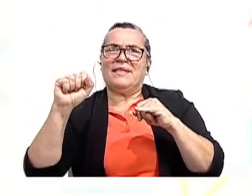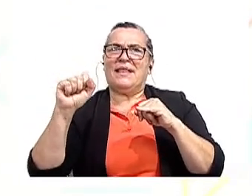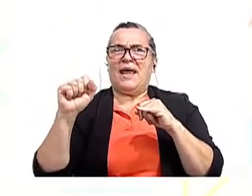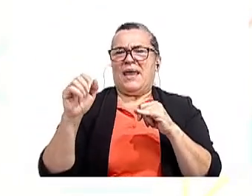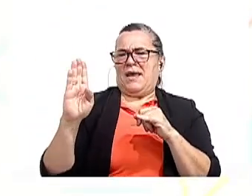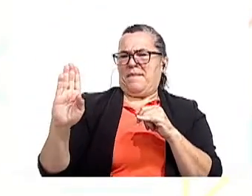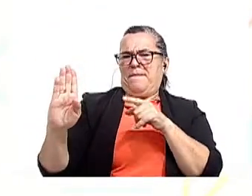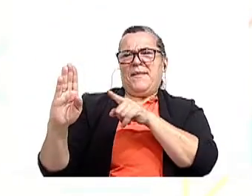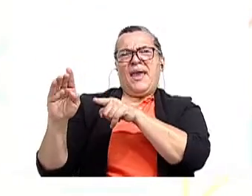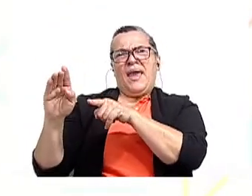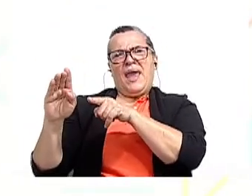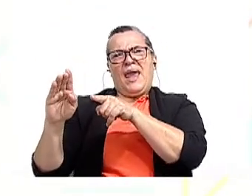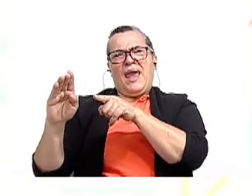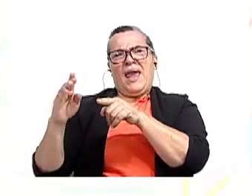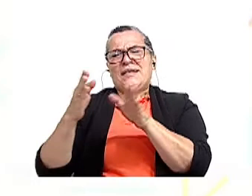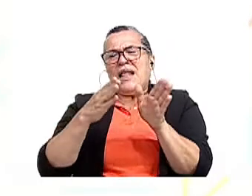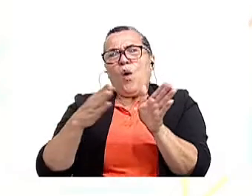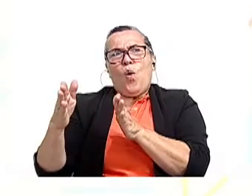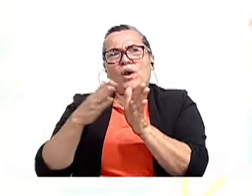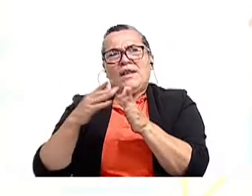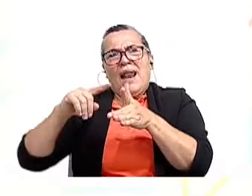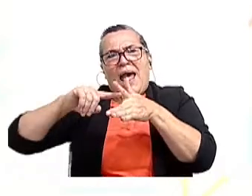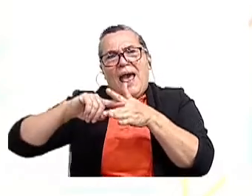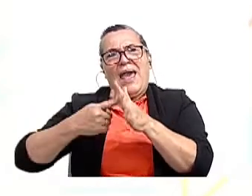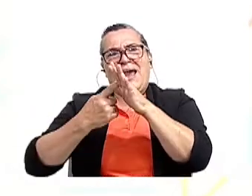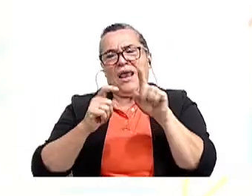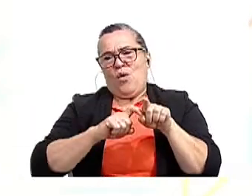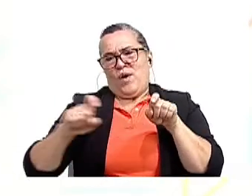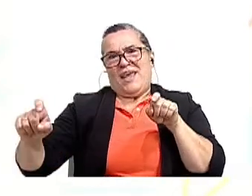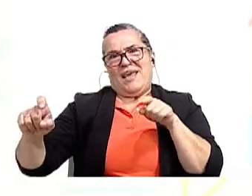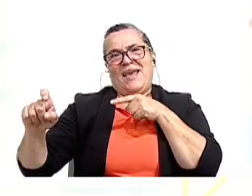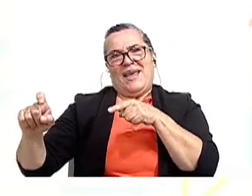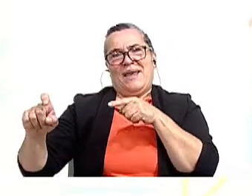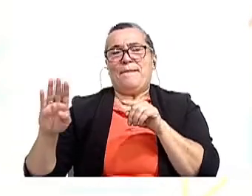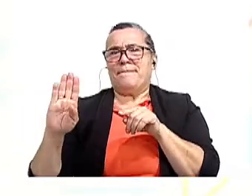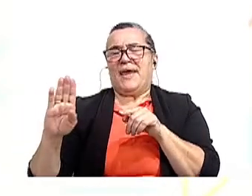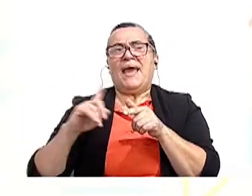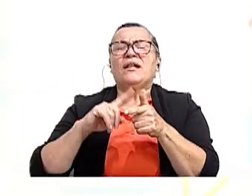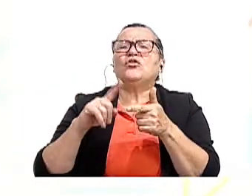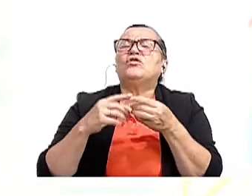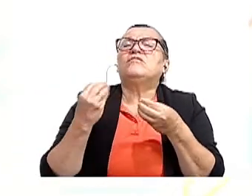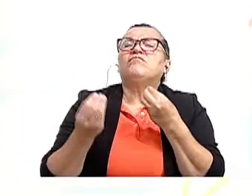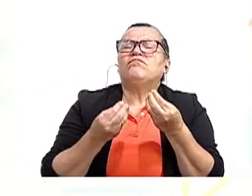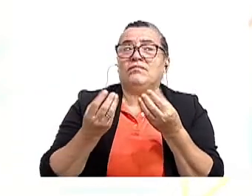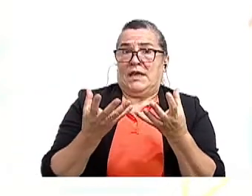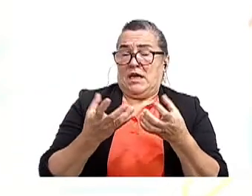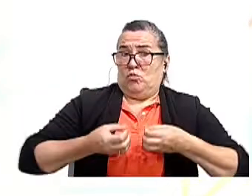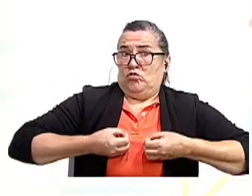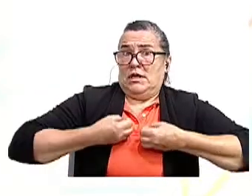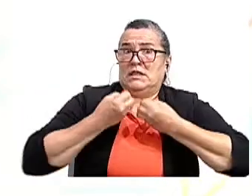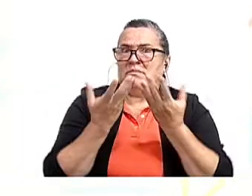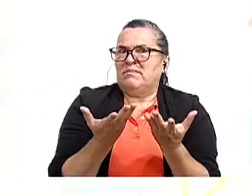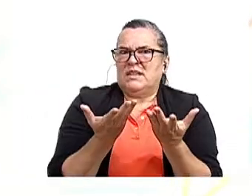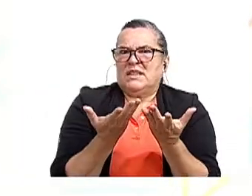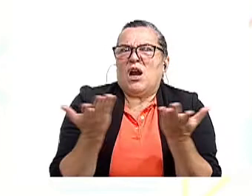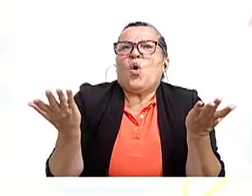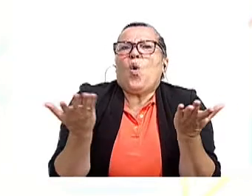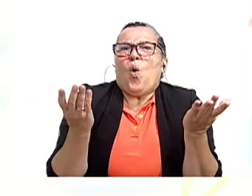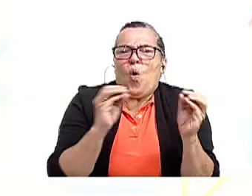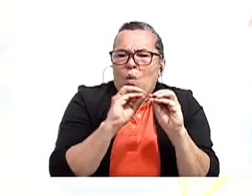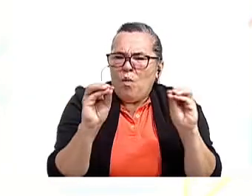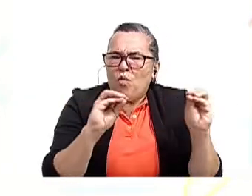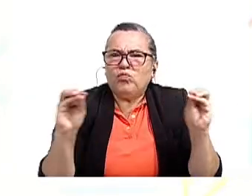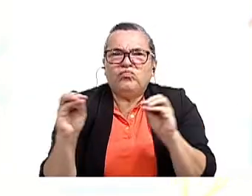la ordenada en el origen. Muy bien. Y si queremos expresarlo, determinar en nuestras clases